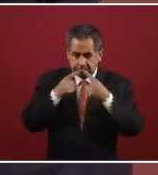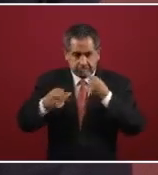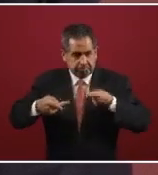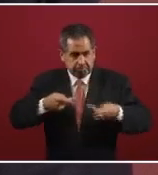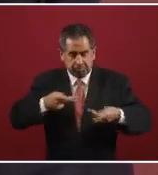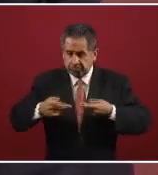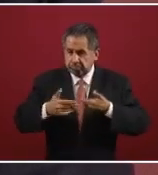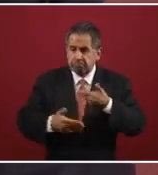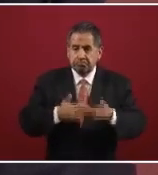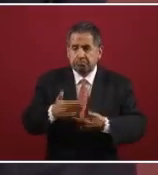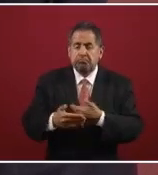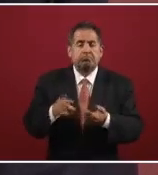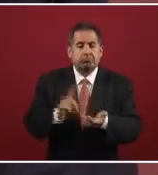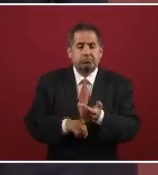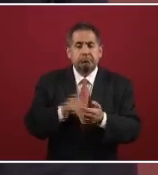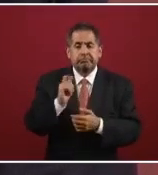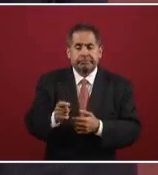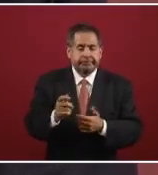preparando